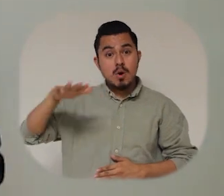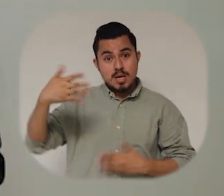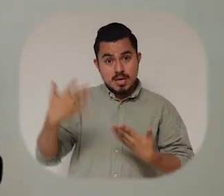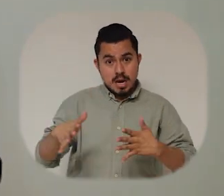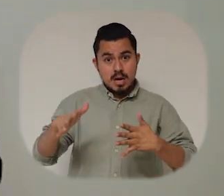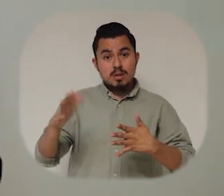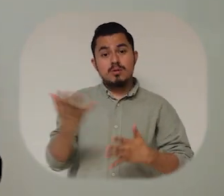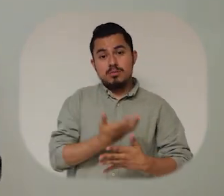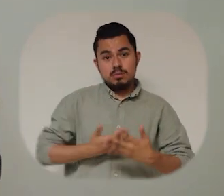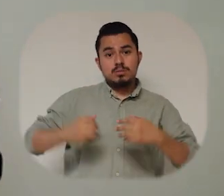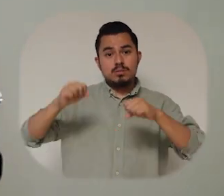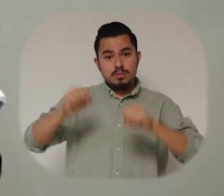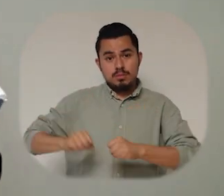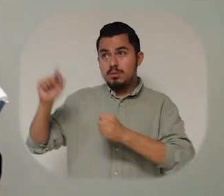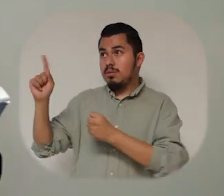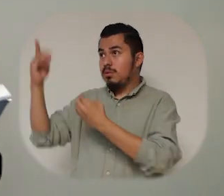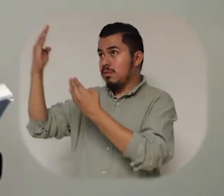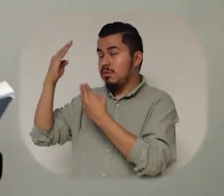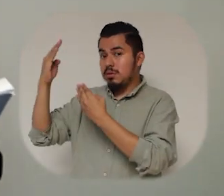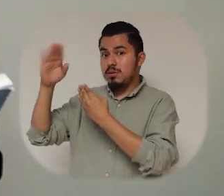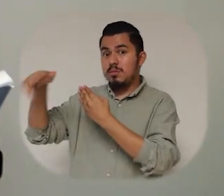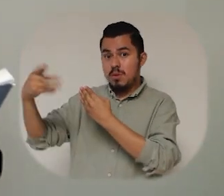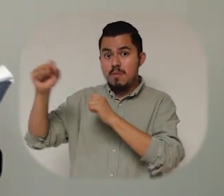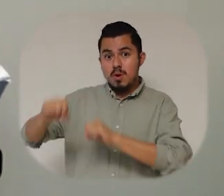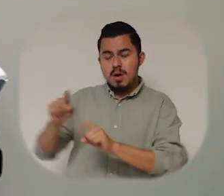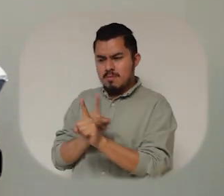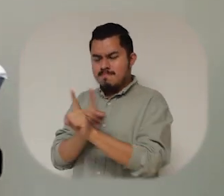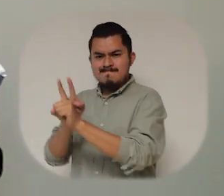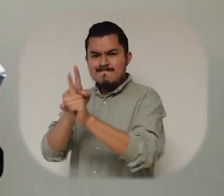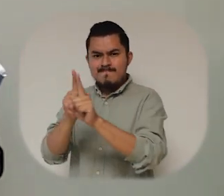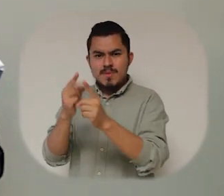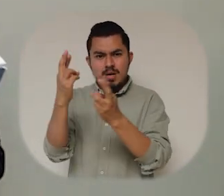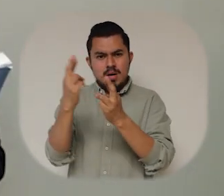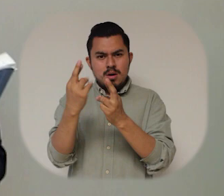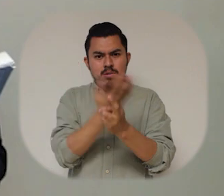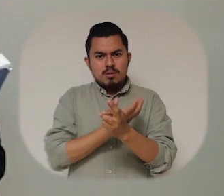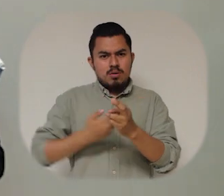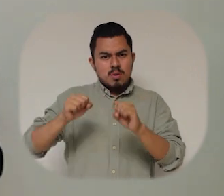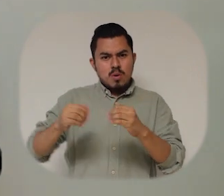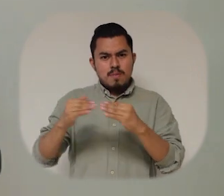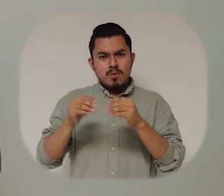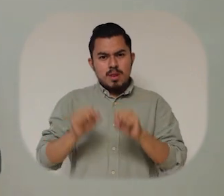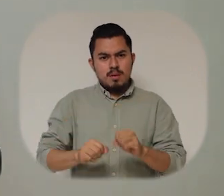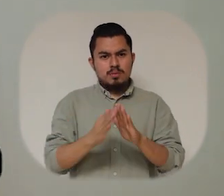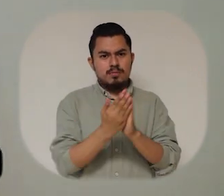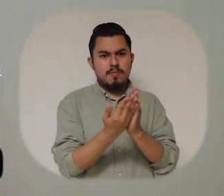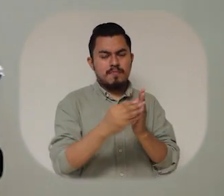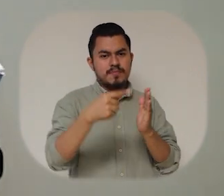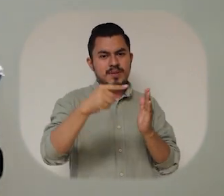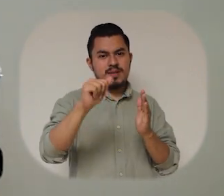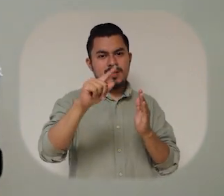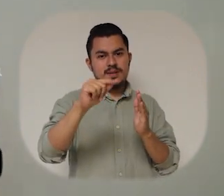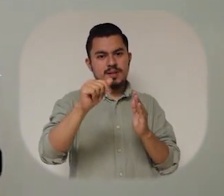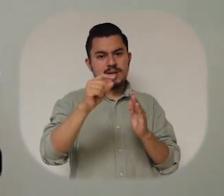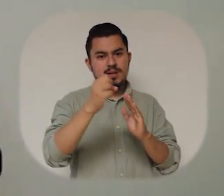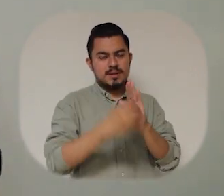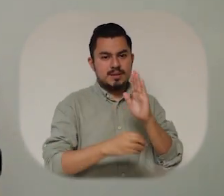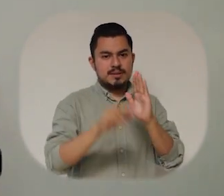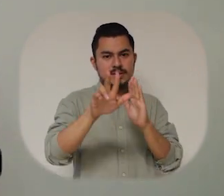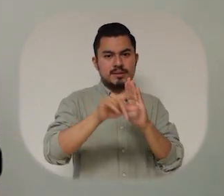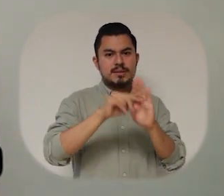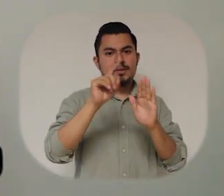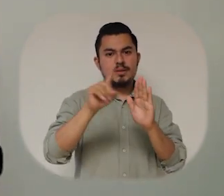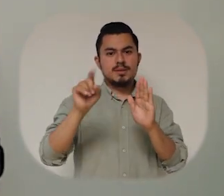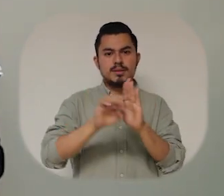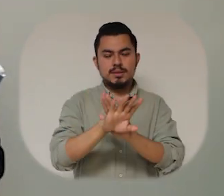sus pisadas. Así que espero que nosotros podamos seguir Gálatas 3:11, y que por la ley ninguno se justifica para con